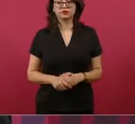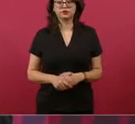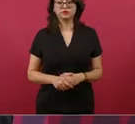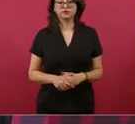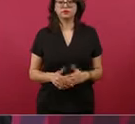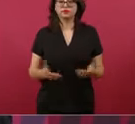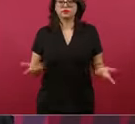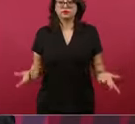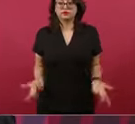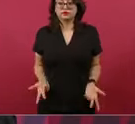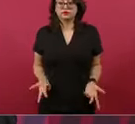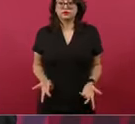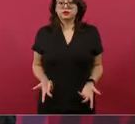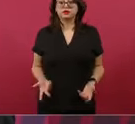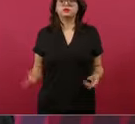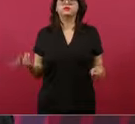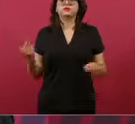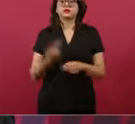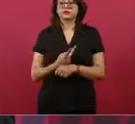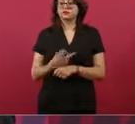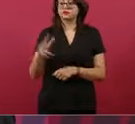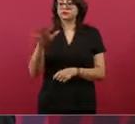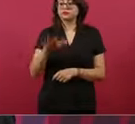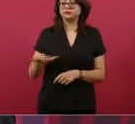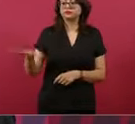Pues dijeron: no hay condiciones,